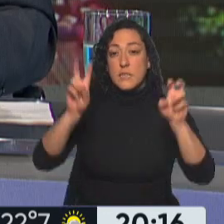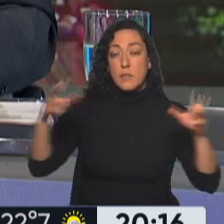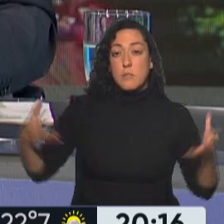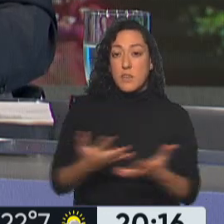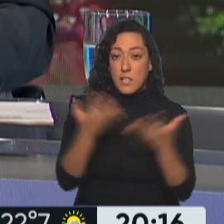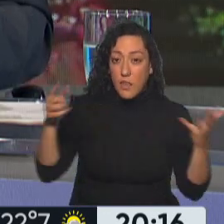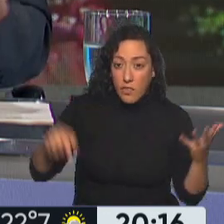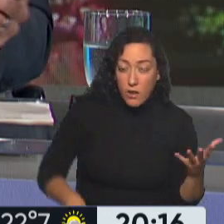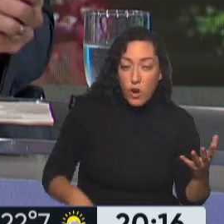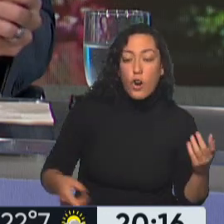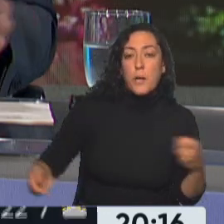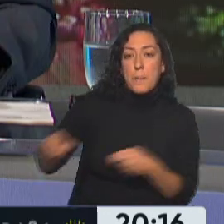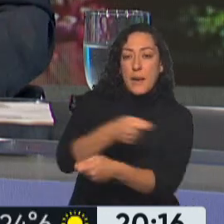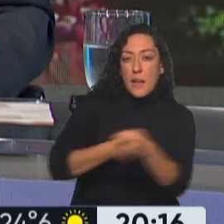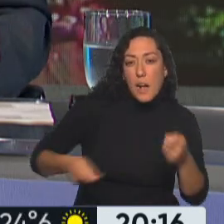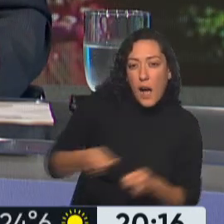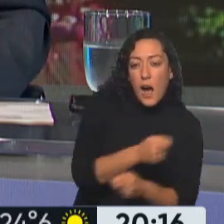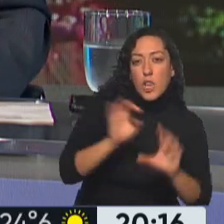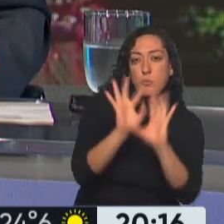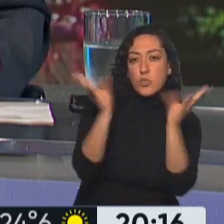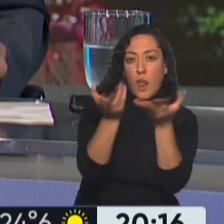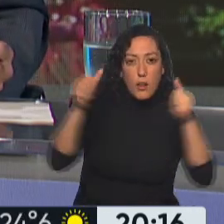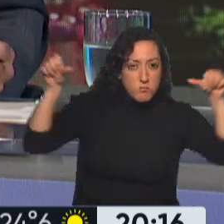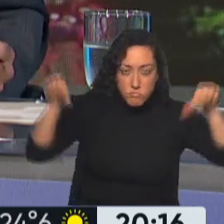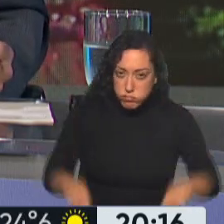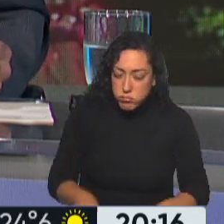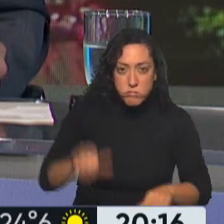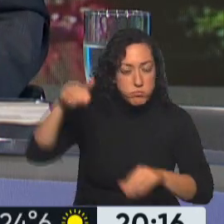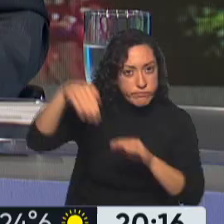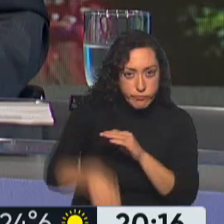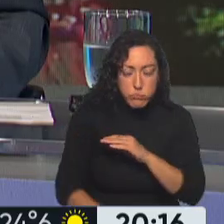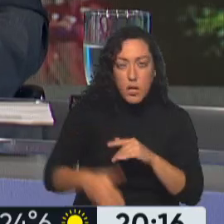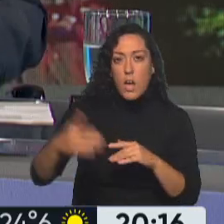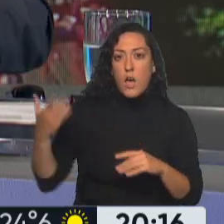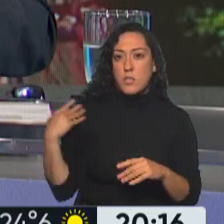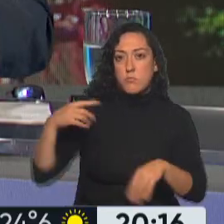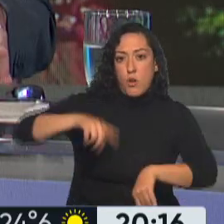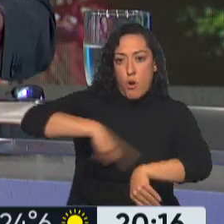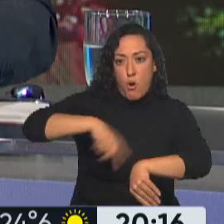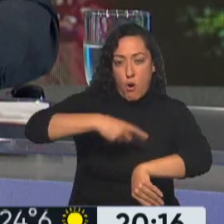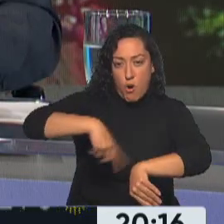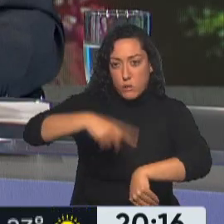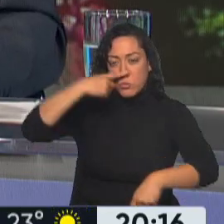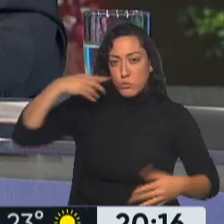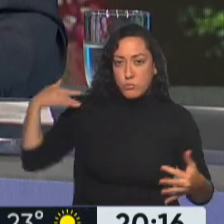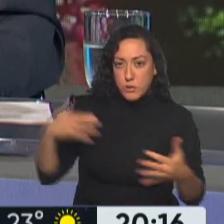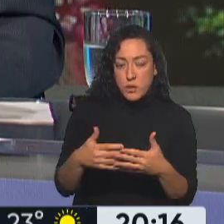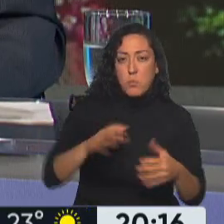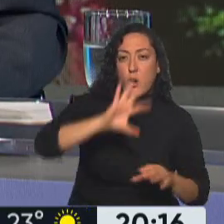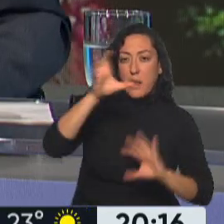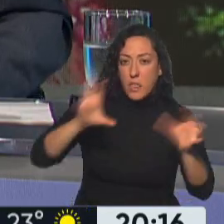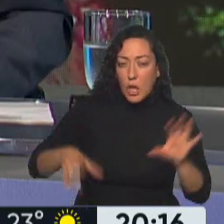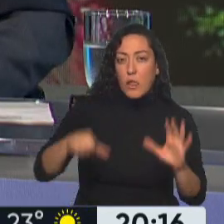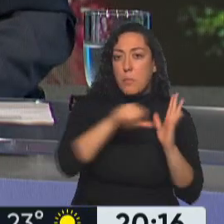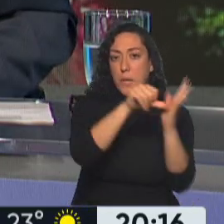El desplome de los mercados a nivel mundial. Esto ha sucedido en las últimas horas en diferentes regiones y